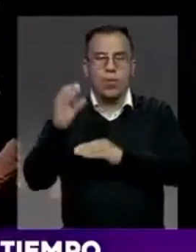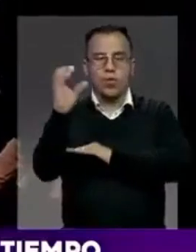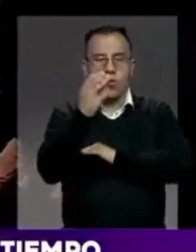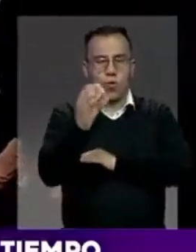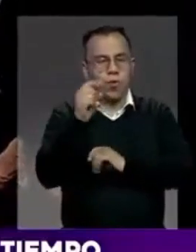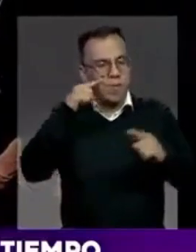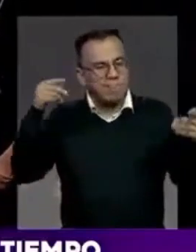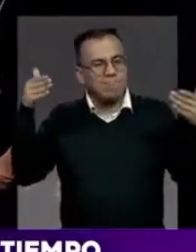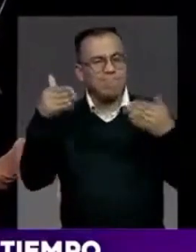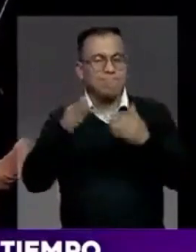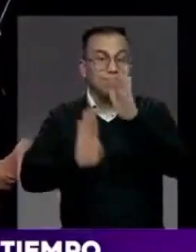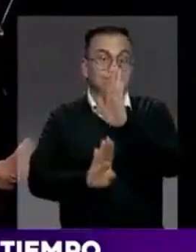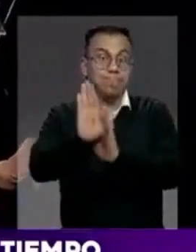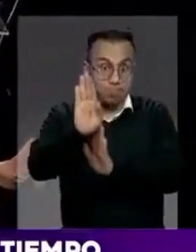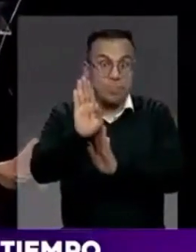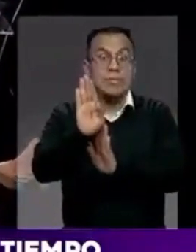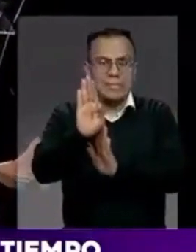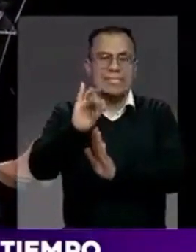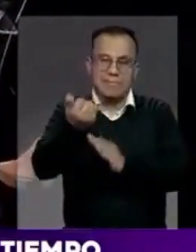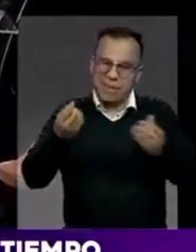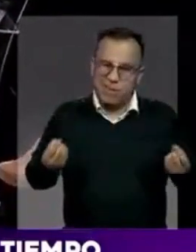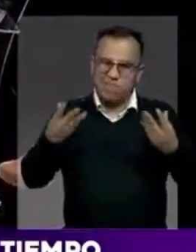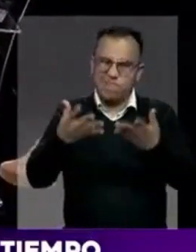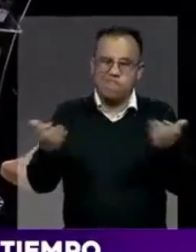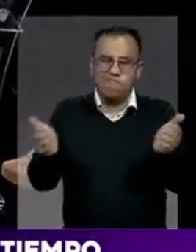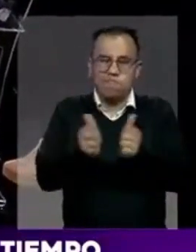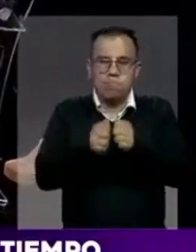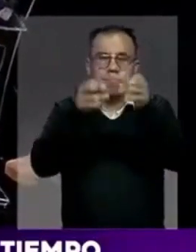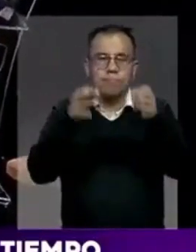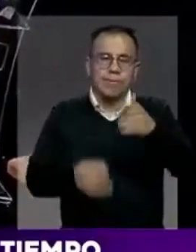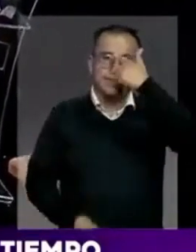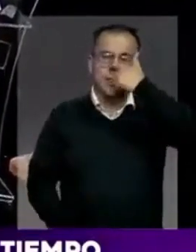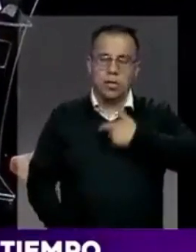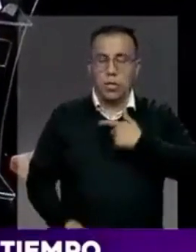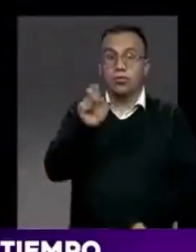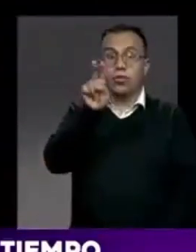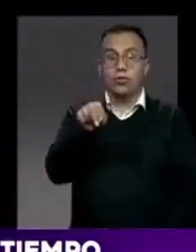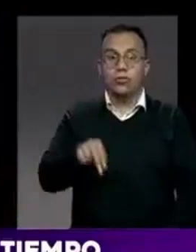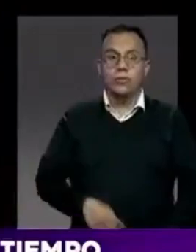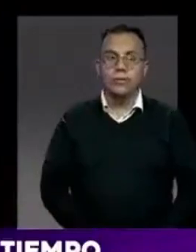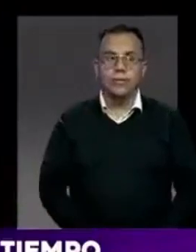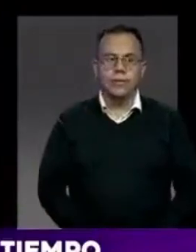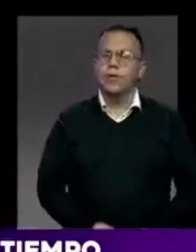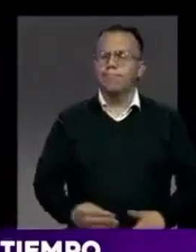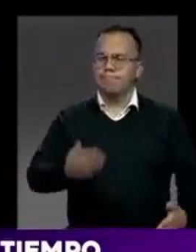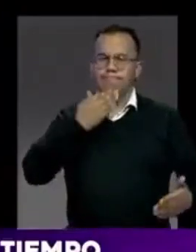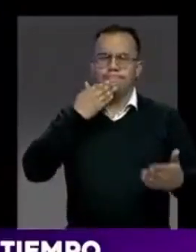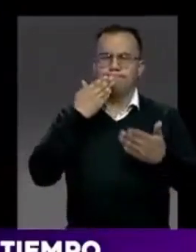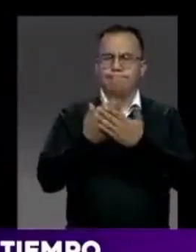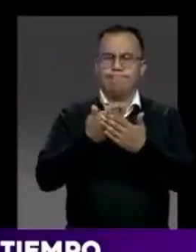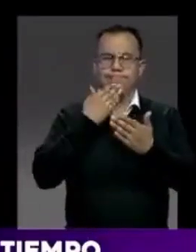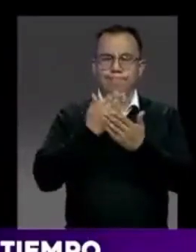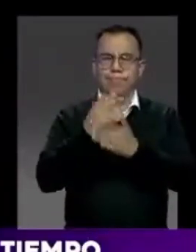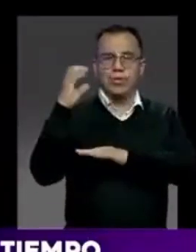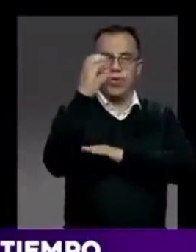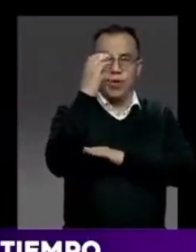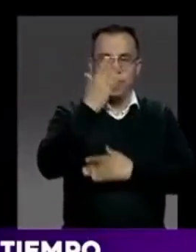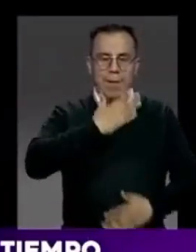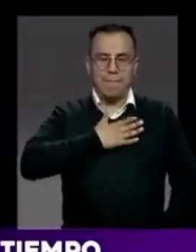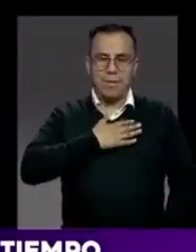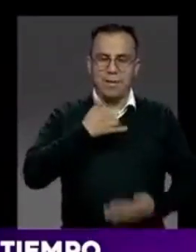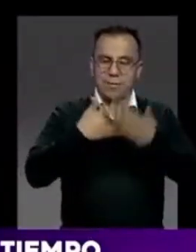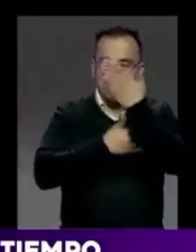es una potencia pero tenemos que darle todo el acompañamiento y con seriedad y no con dobleces atrás yo soy un agradecido con colombia con mi país